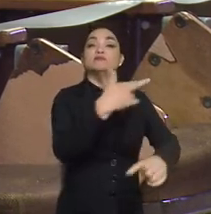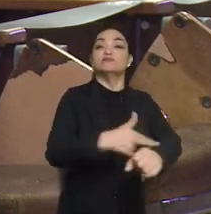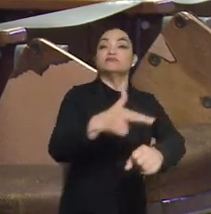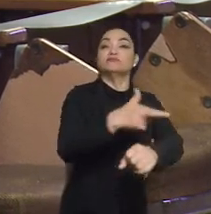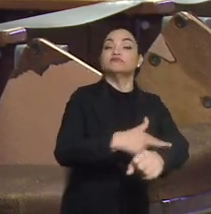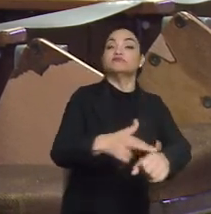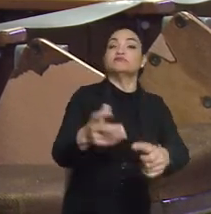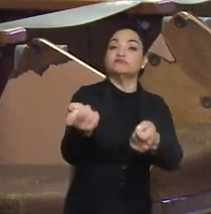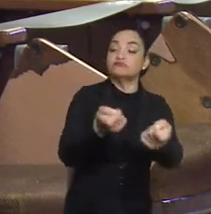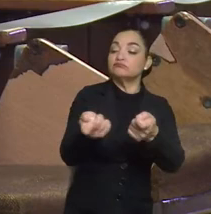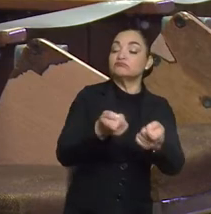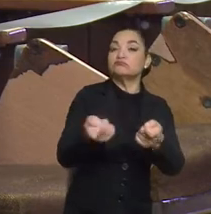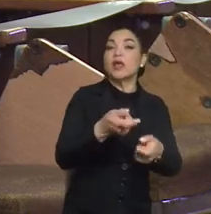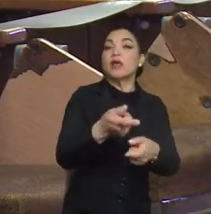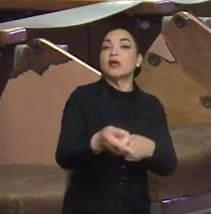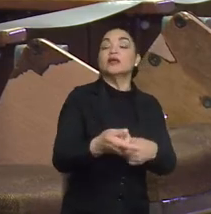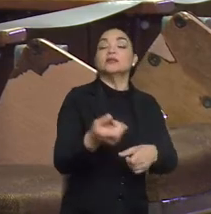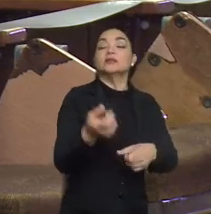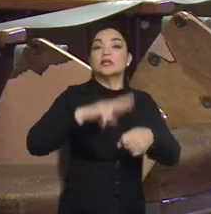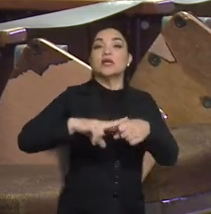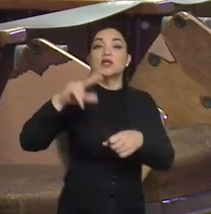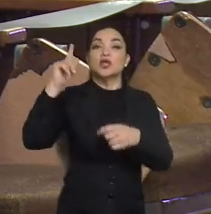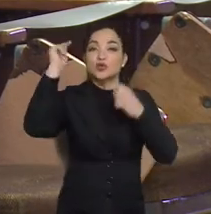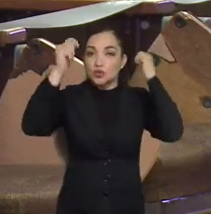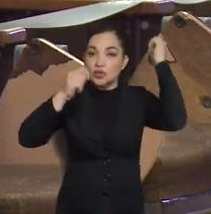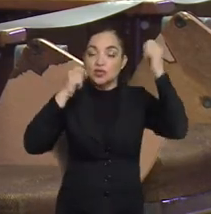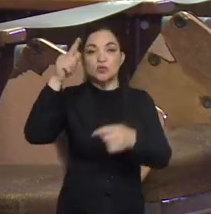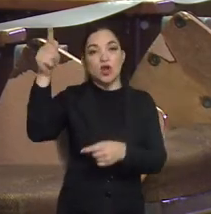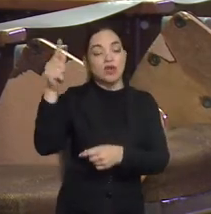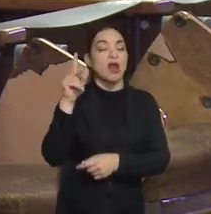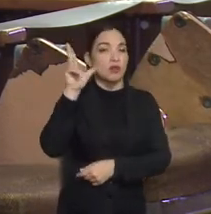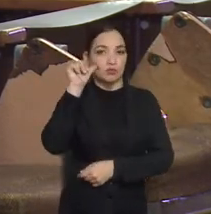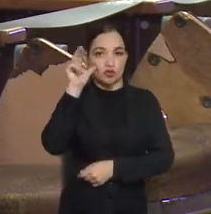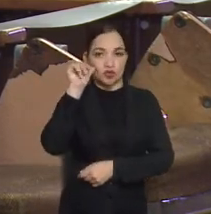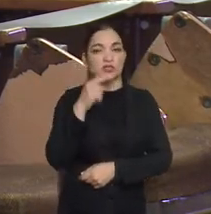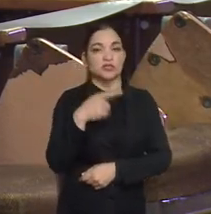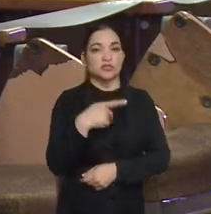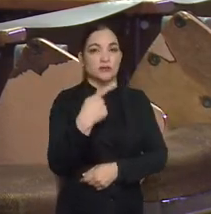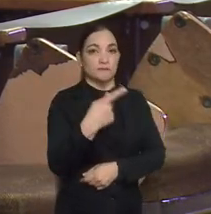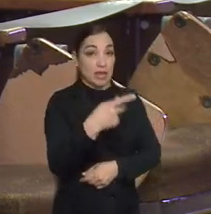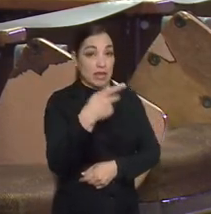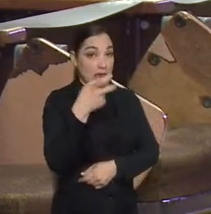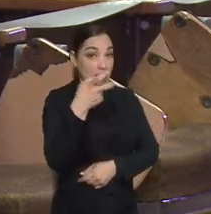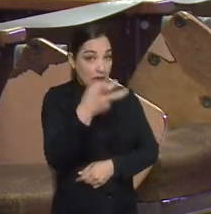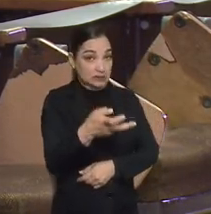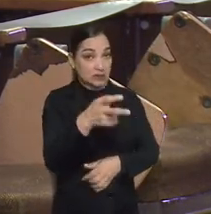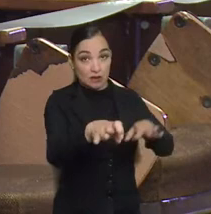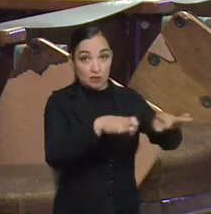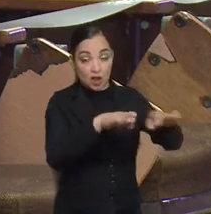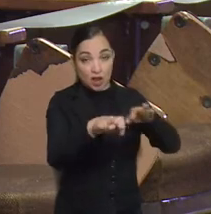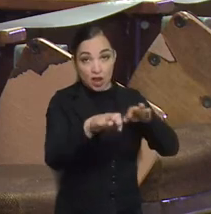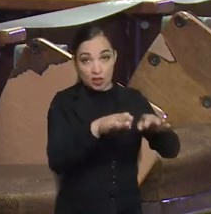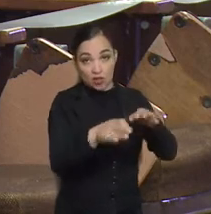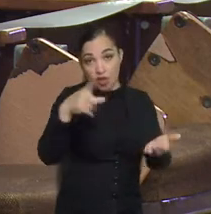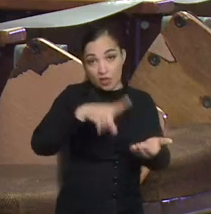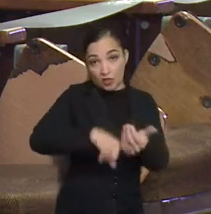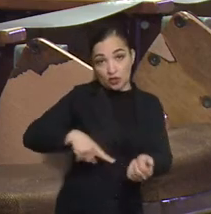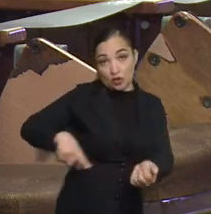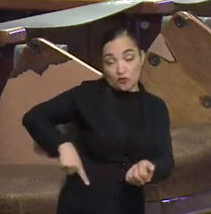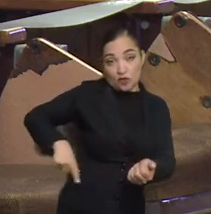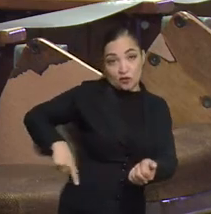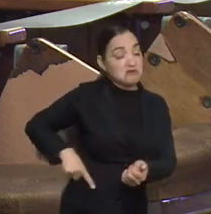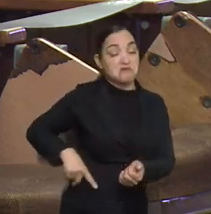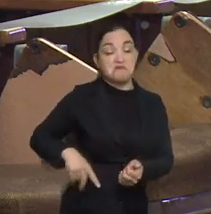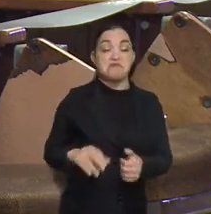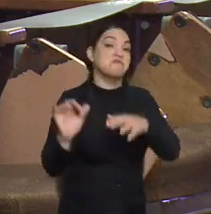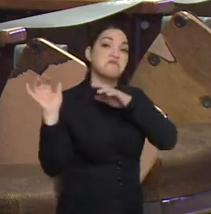Vázquez. De igual manera, pues en los Mochis este funcionario se ha visto que no asiste a eventos del gobierno